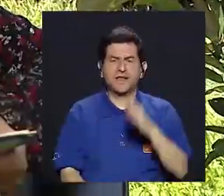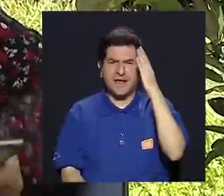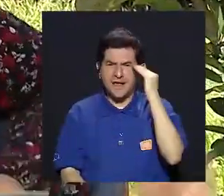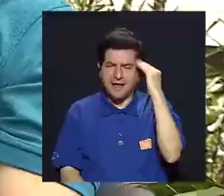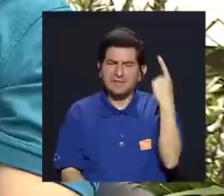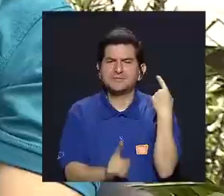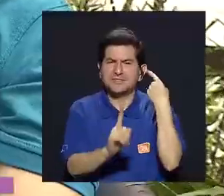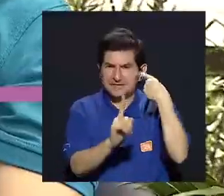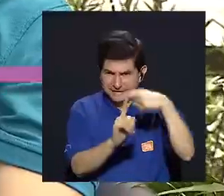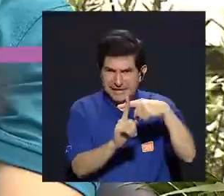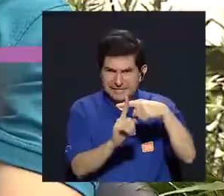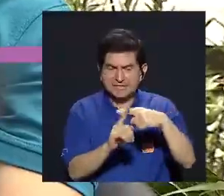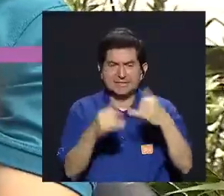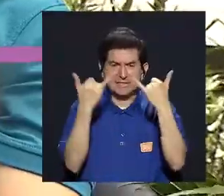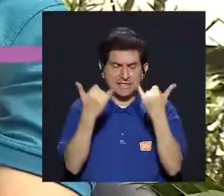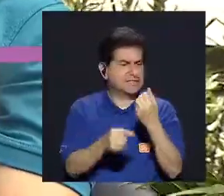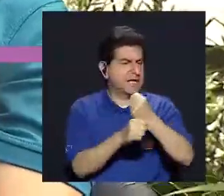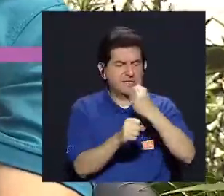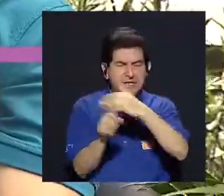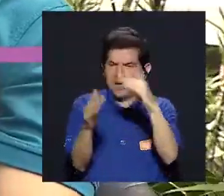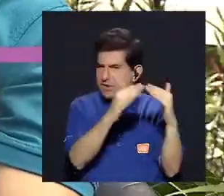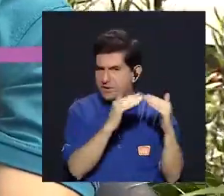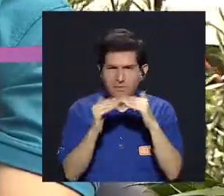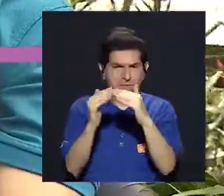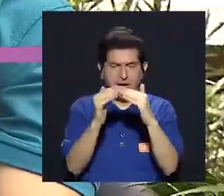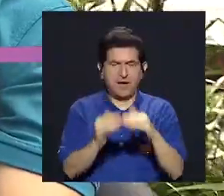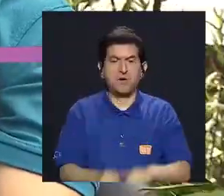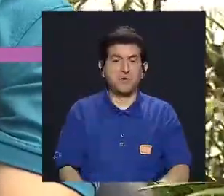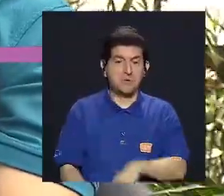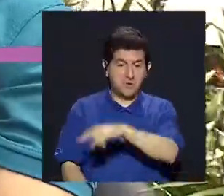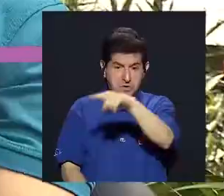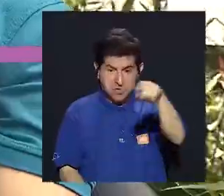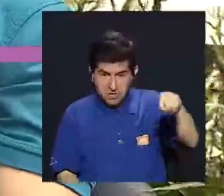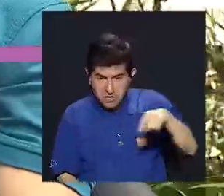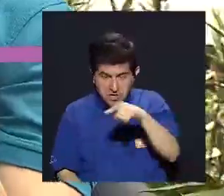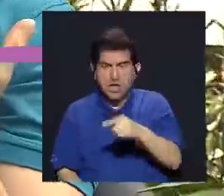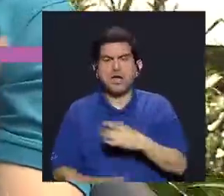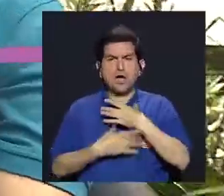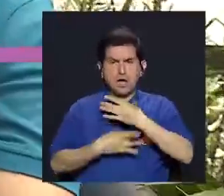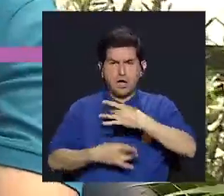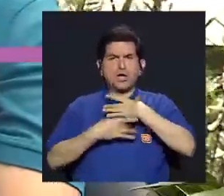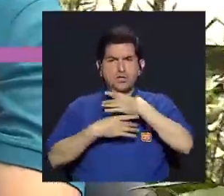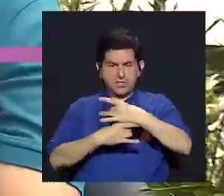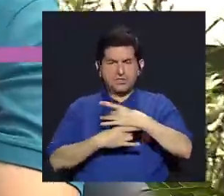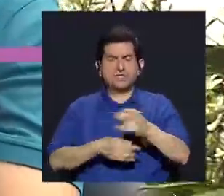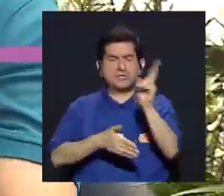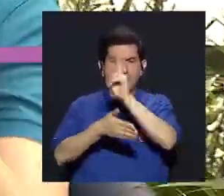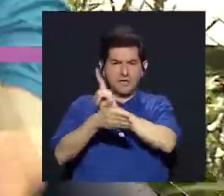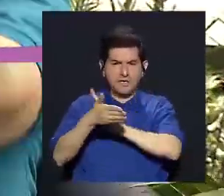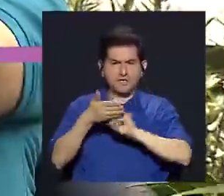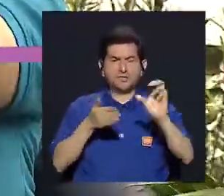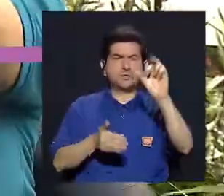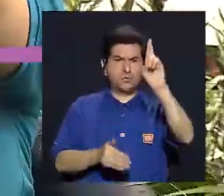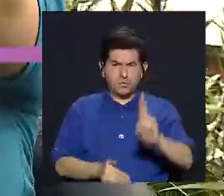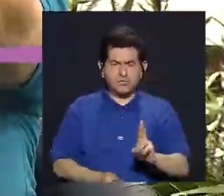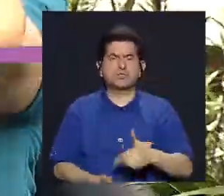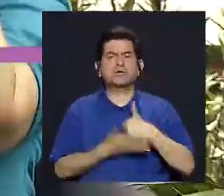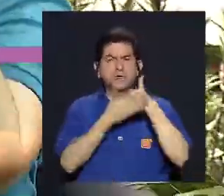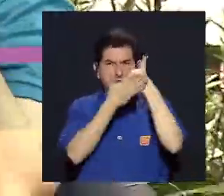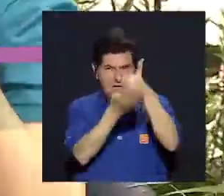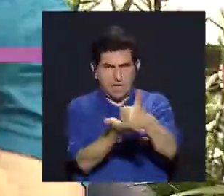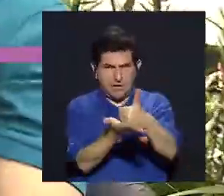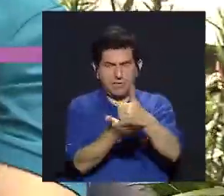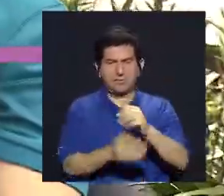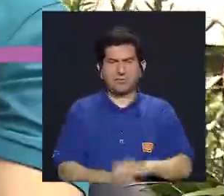la experiencia positiva ya solo con trabajar en comunidades y que las comunidades estén interesadas en que sea la universidad costa rica en la que les